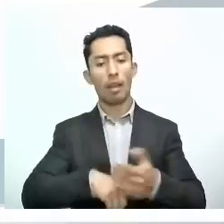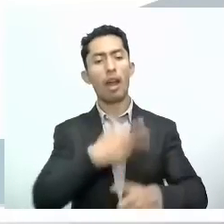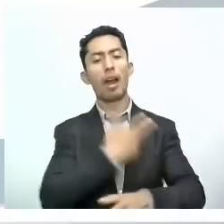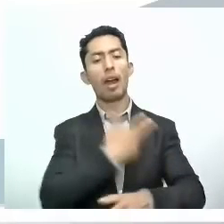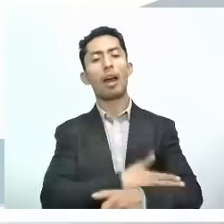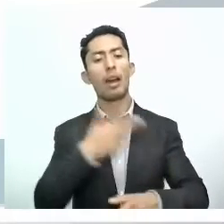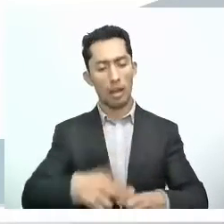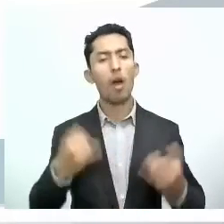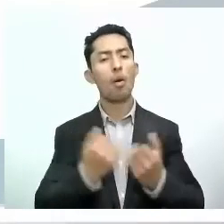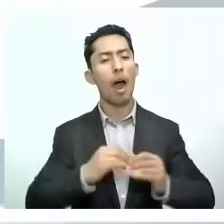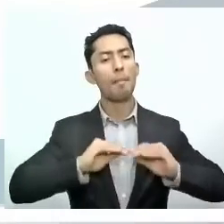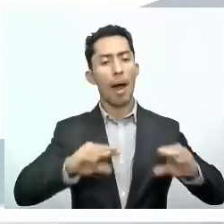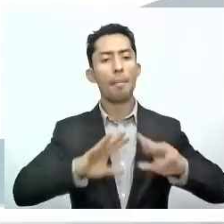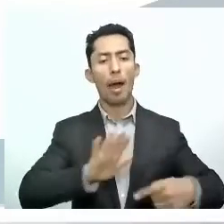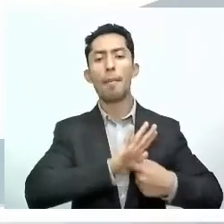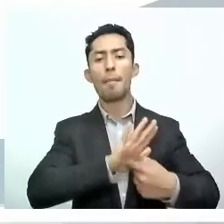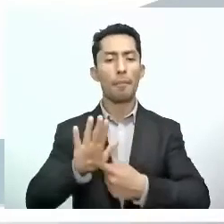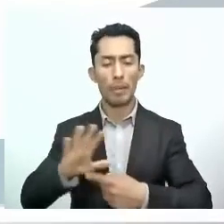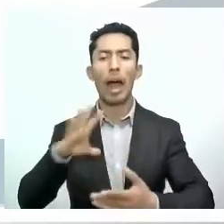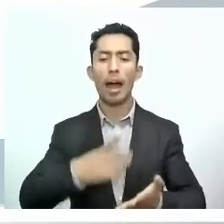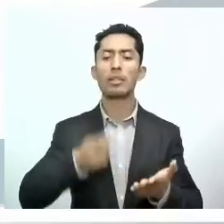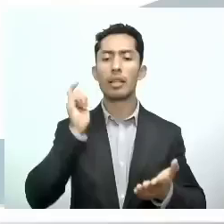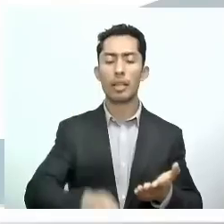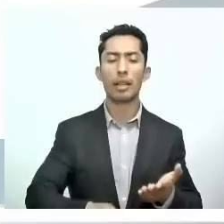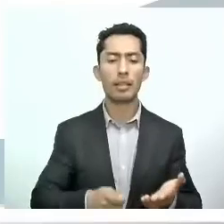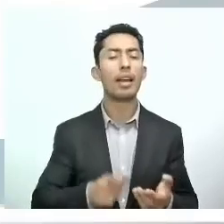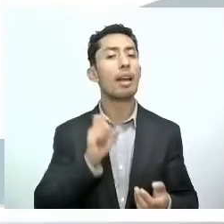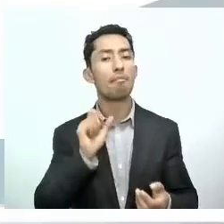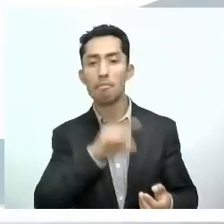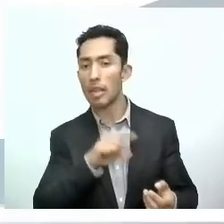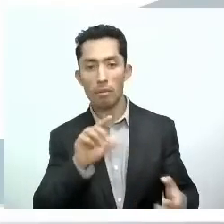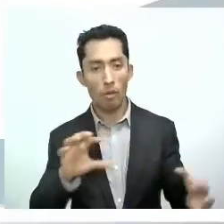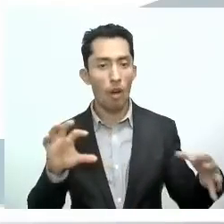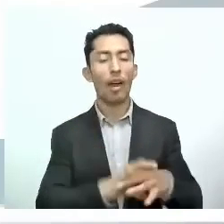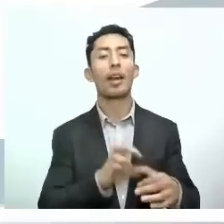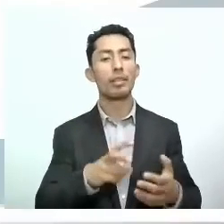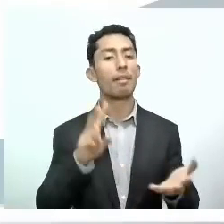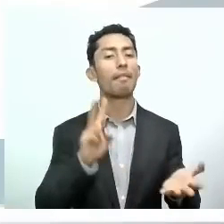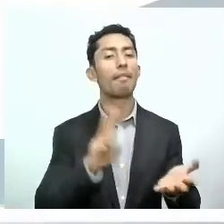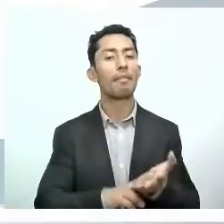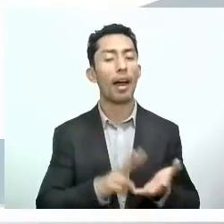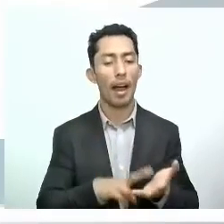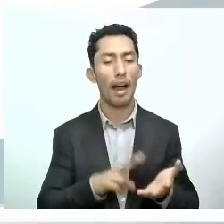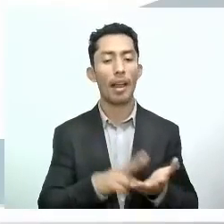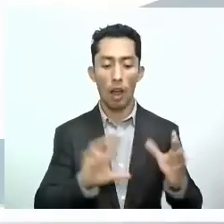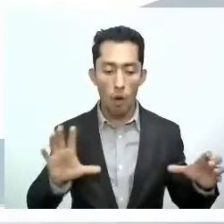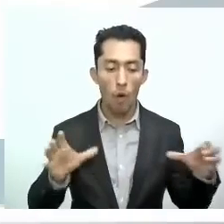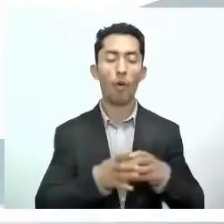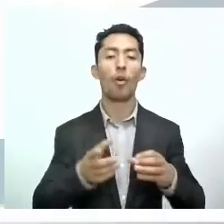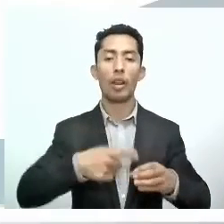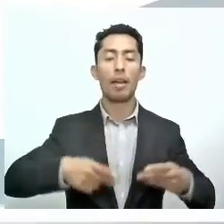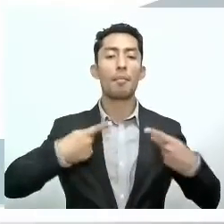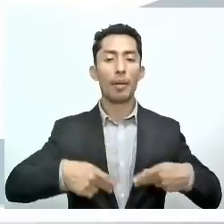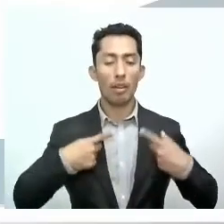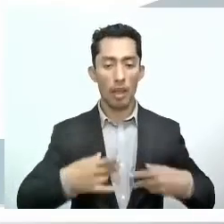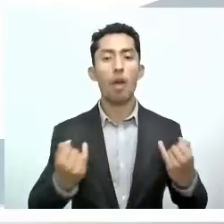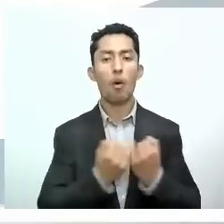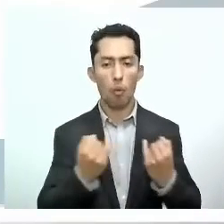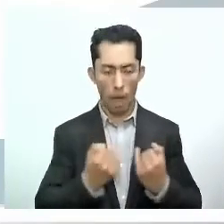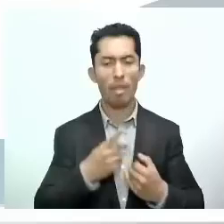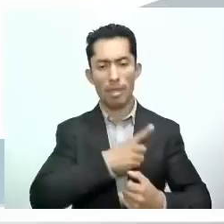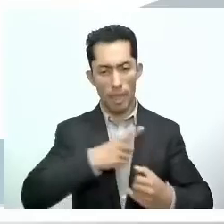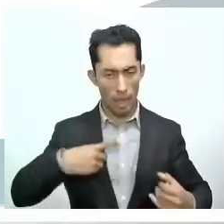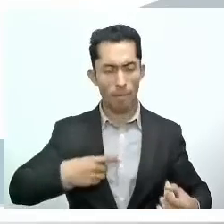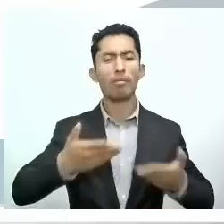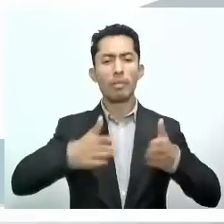publicadas, ahí esa sentencia recupera justo esto, el valor colectivo y de interés público de